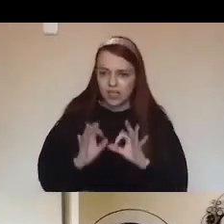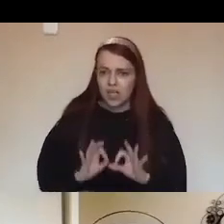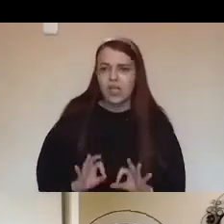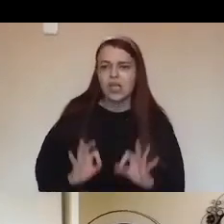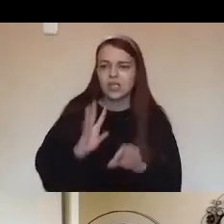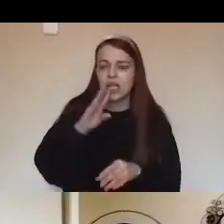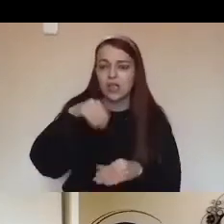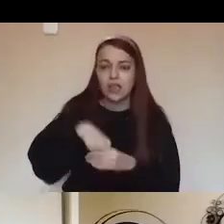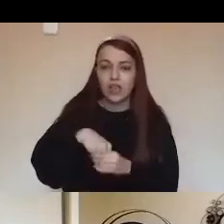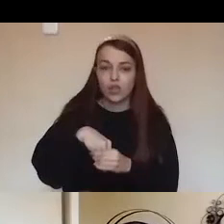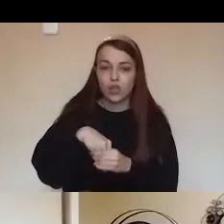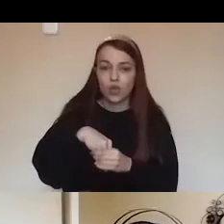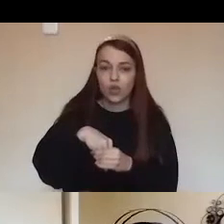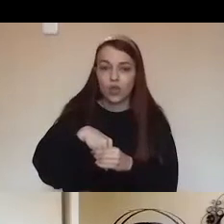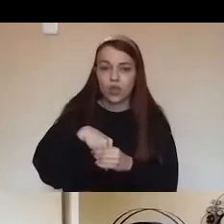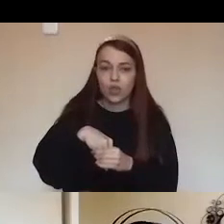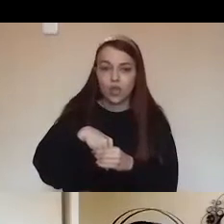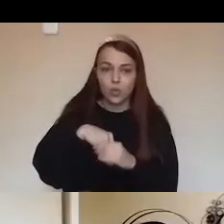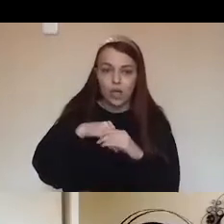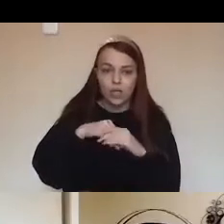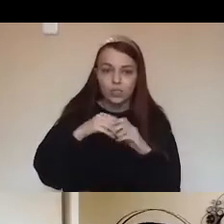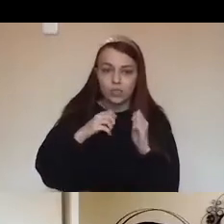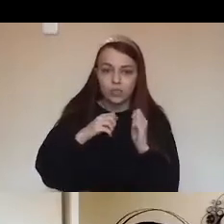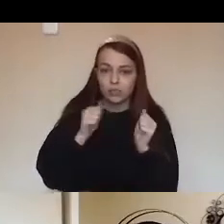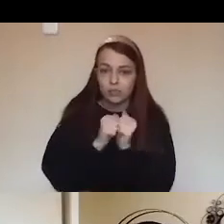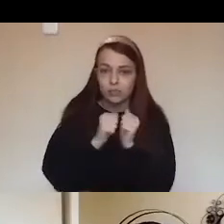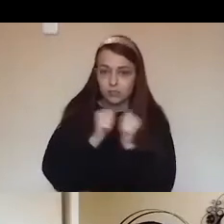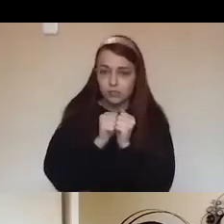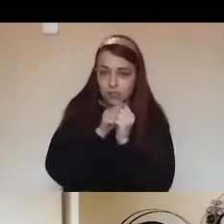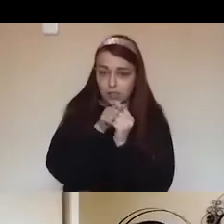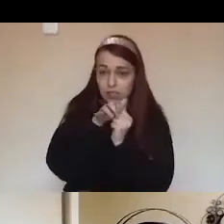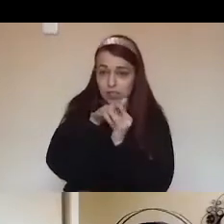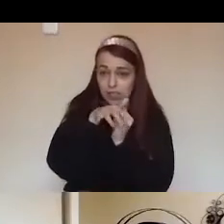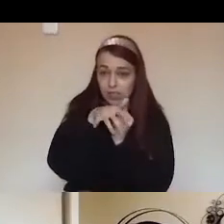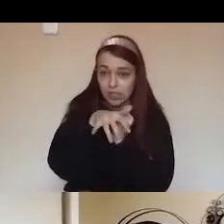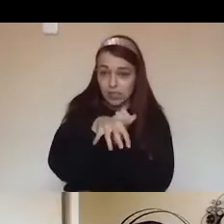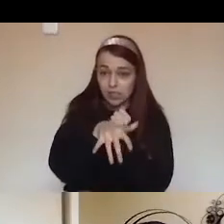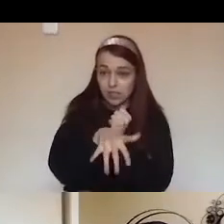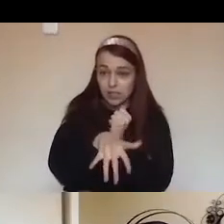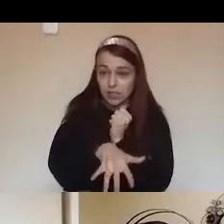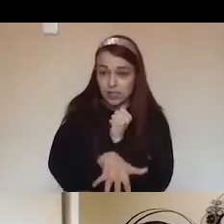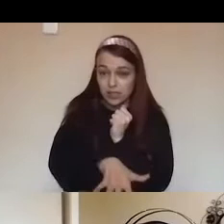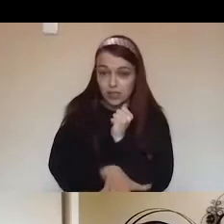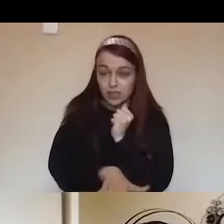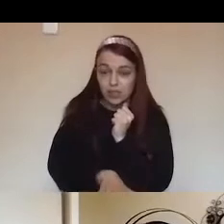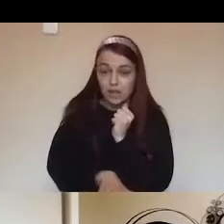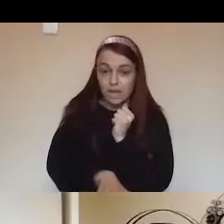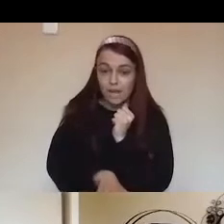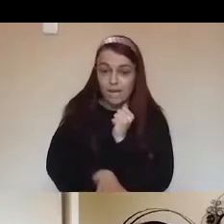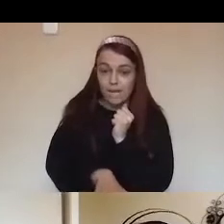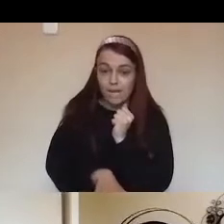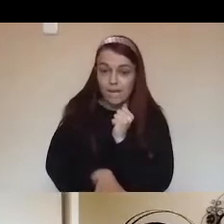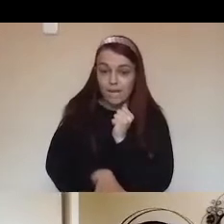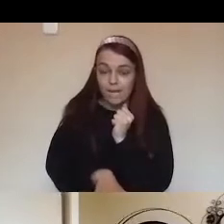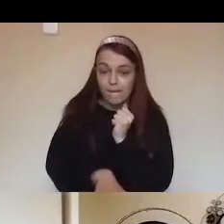una quebrada pequeña donde escurre agua y estas plataformas van por encima. Y todo